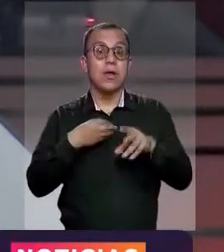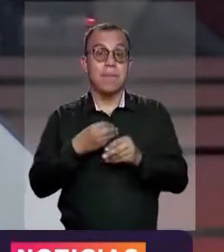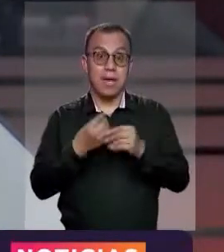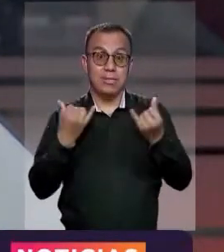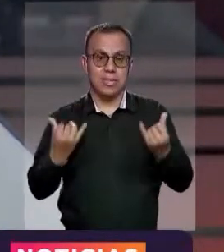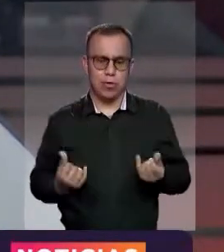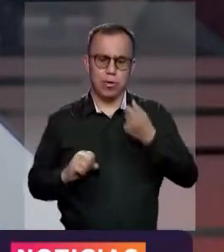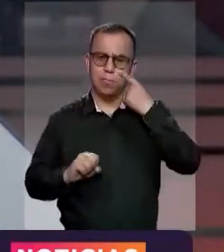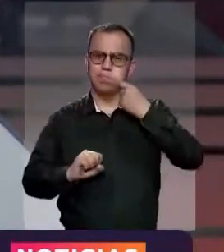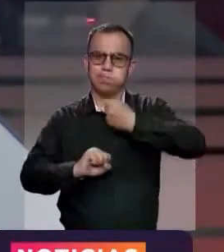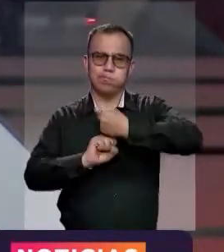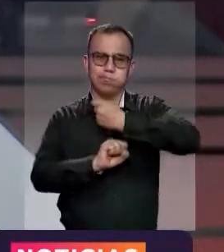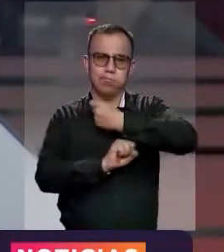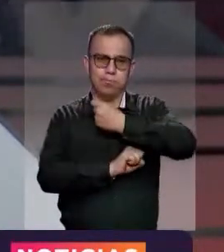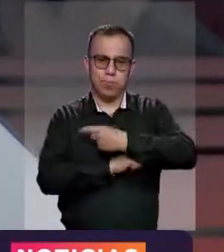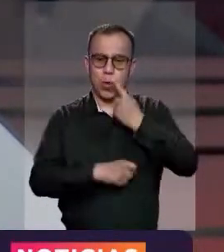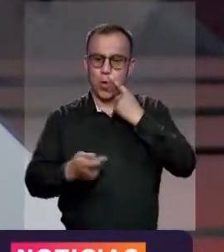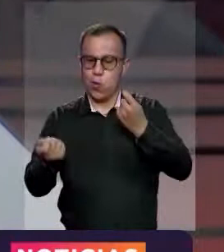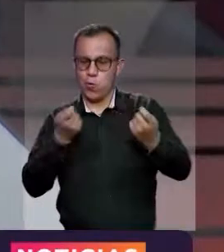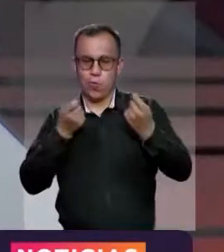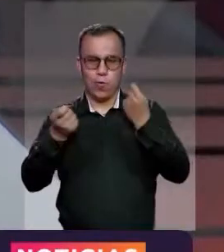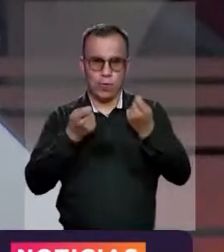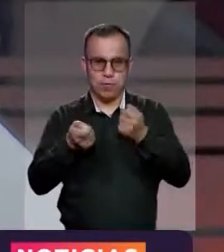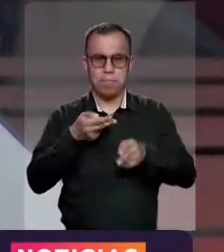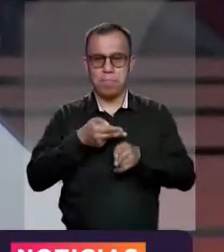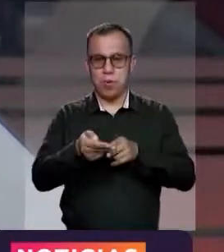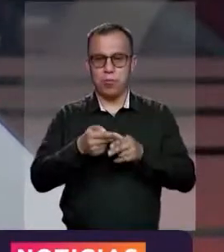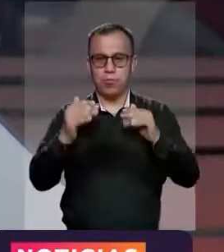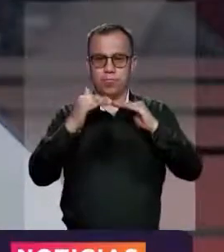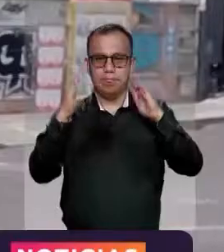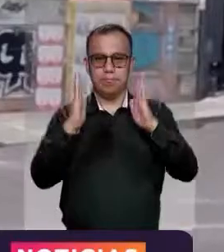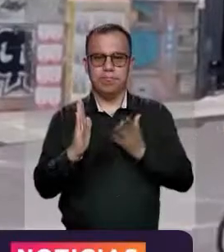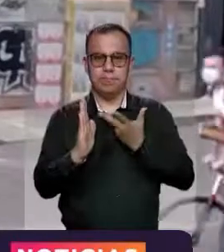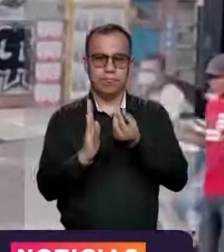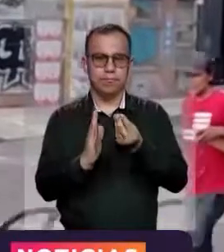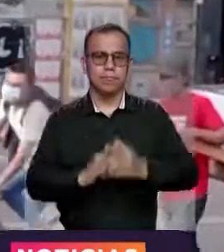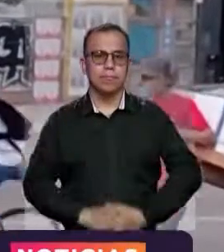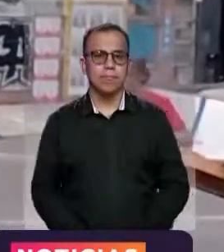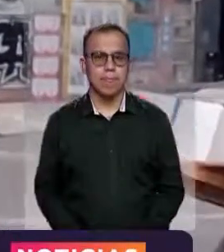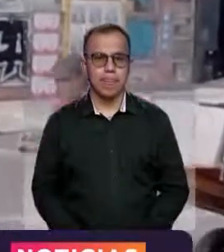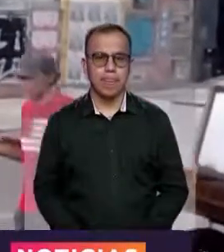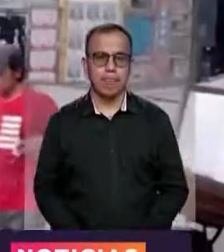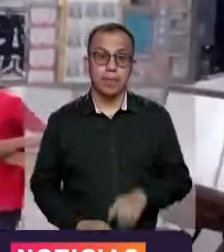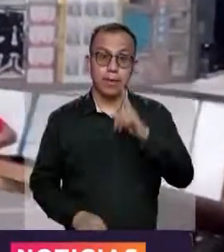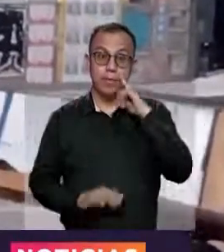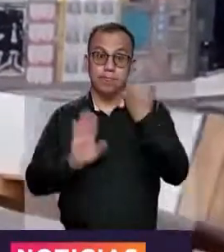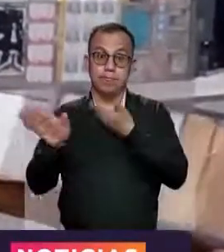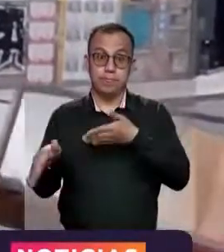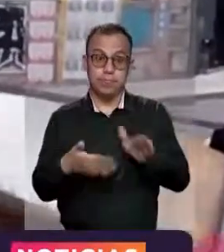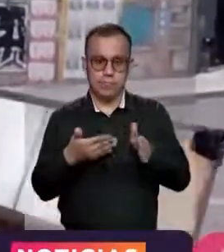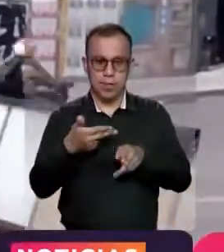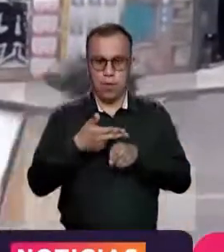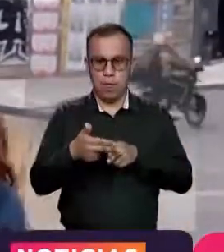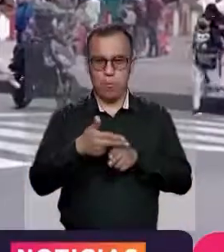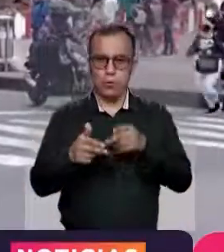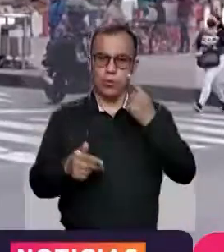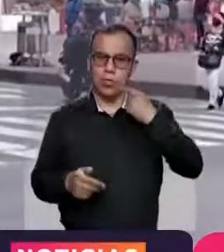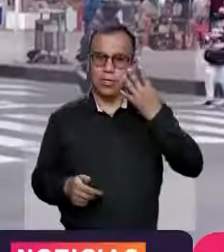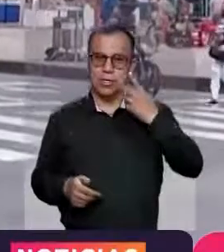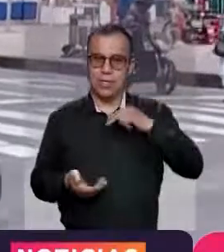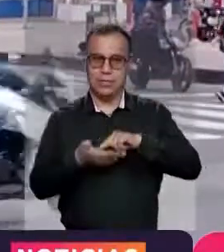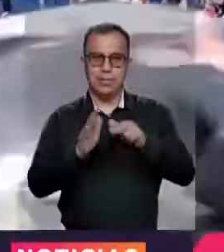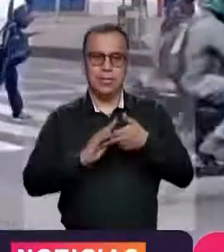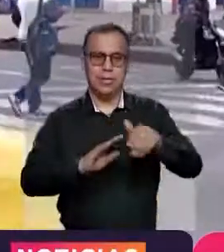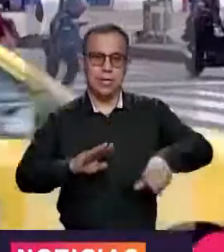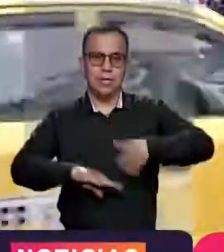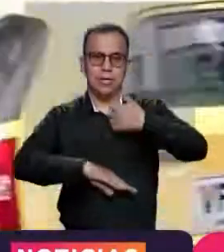que reforzarán las medidas de control durante el próximo confinamiento. Al presentar el plan para los próximos días de cuarentena, la alcaldía